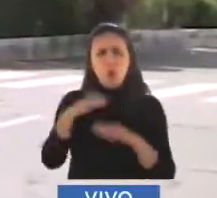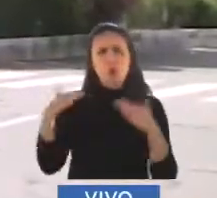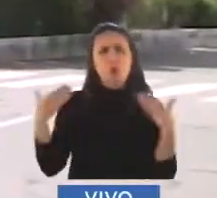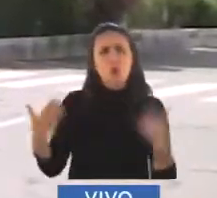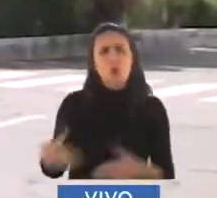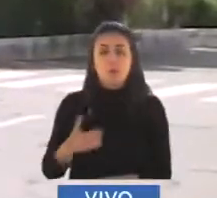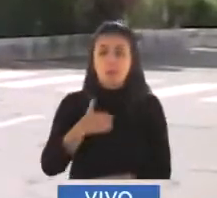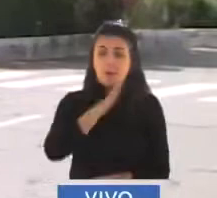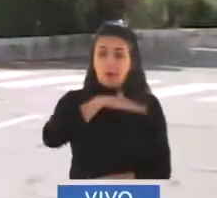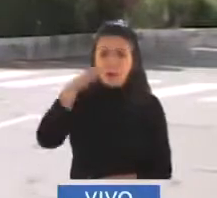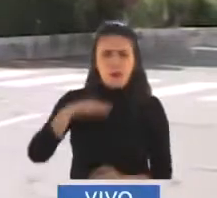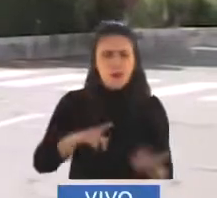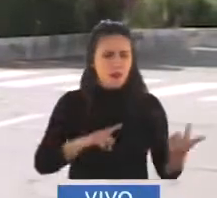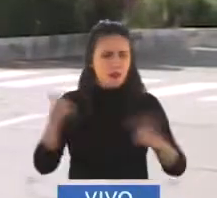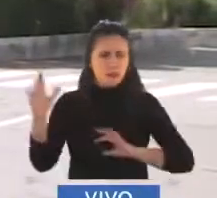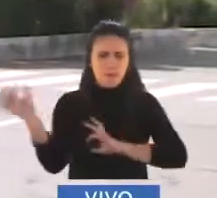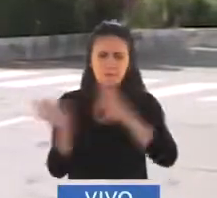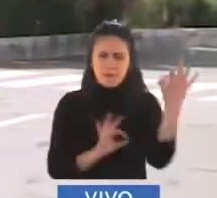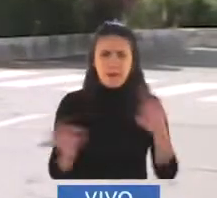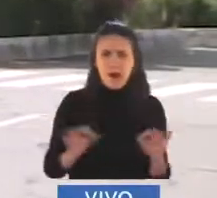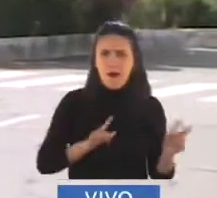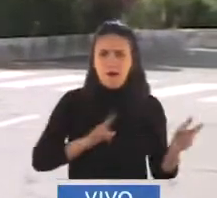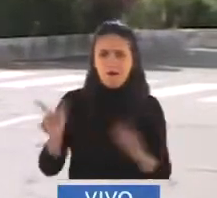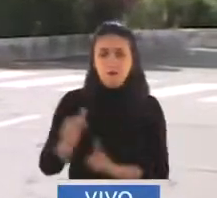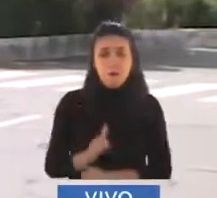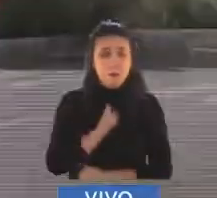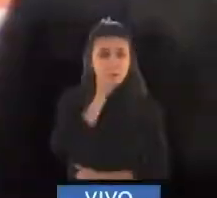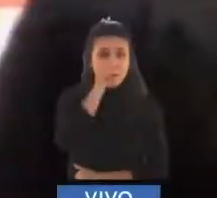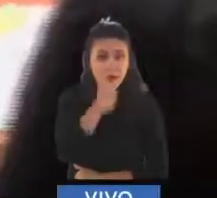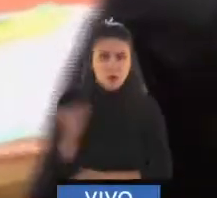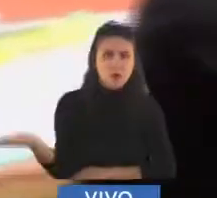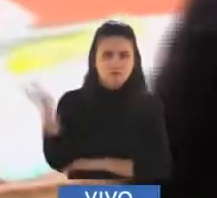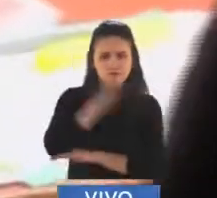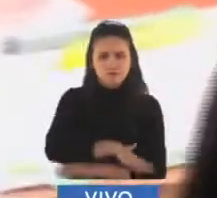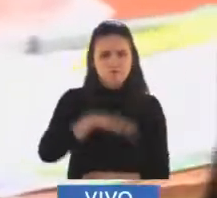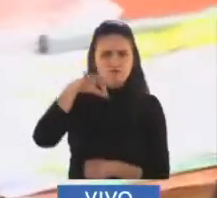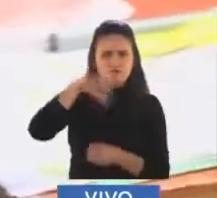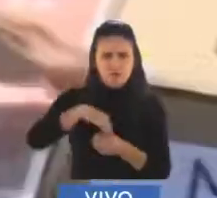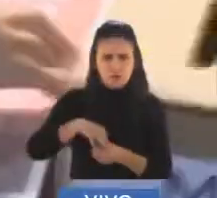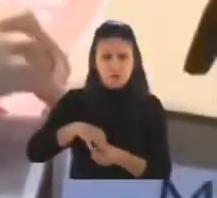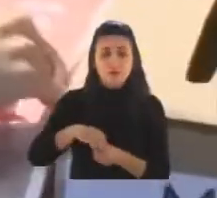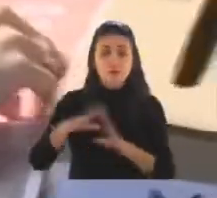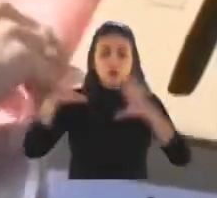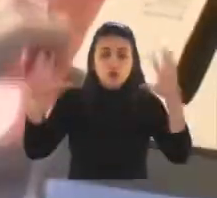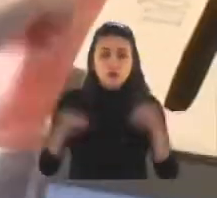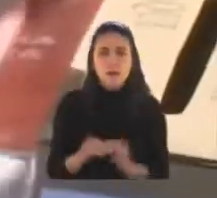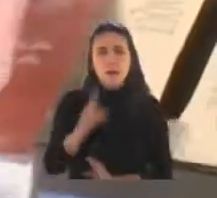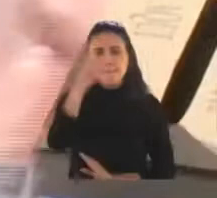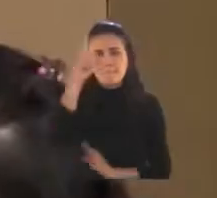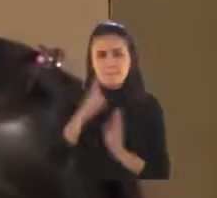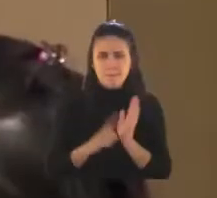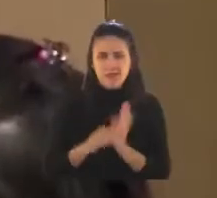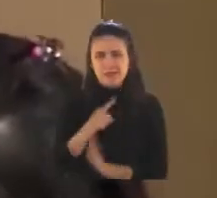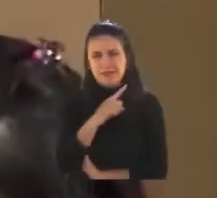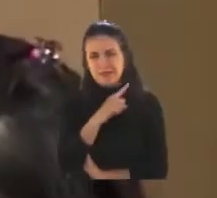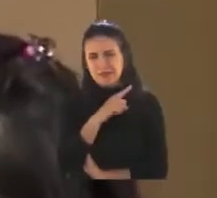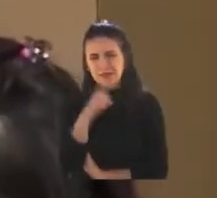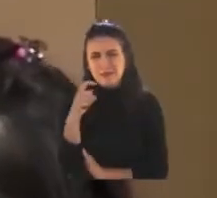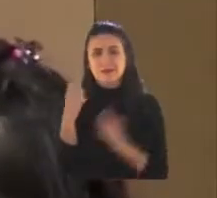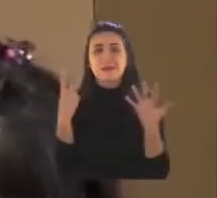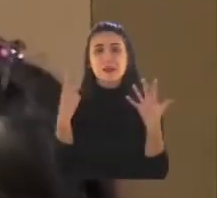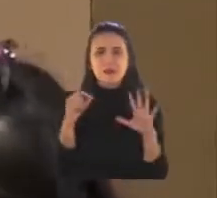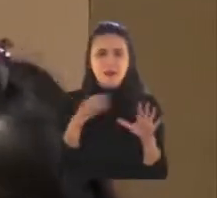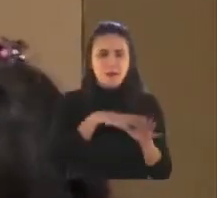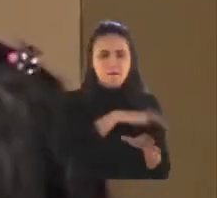lista para esta jornada elecciones que se realizará mañana en todo el país son en total mil 160 mesas y en